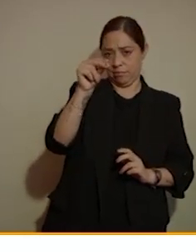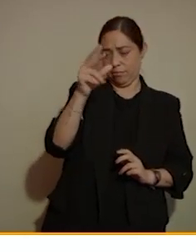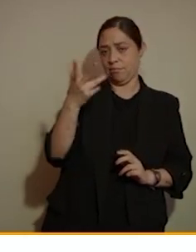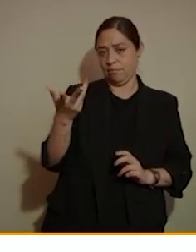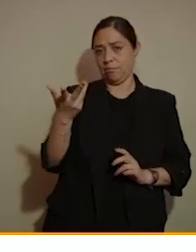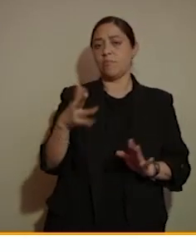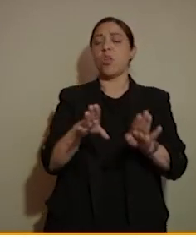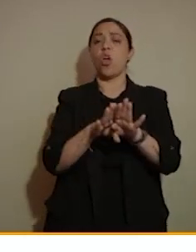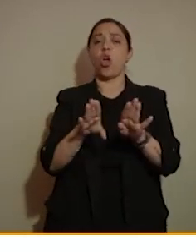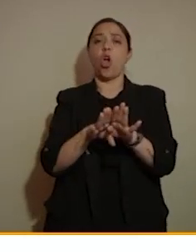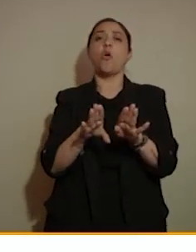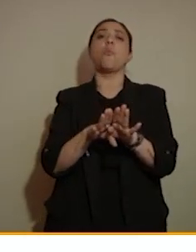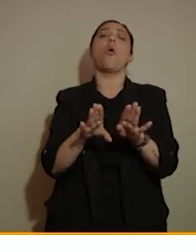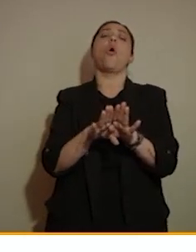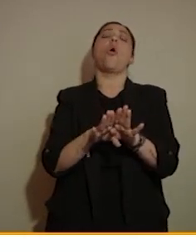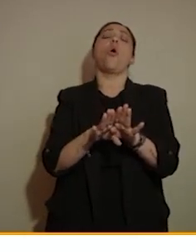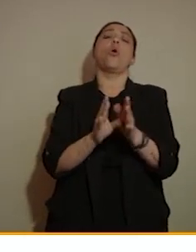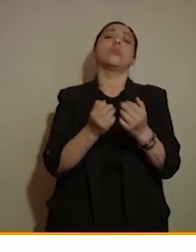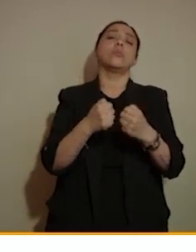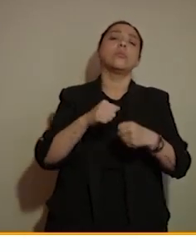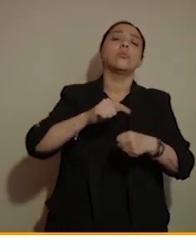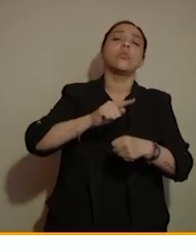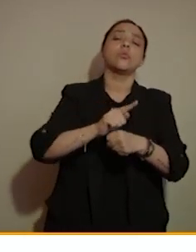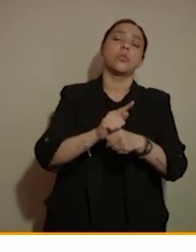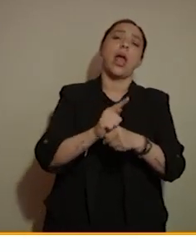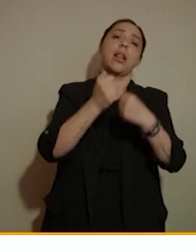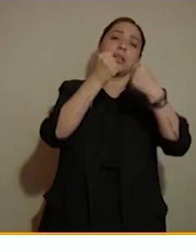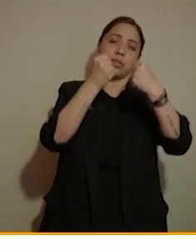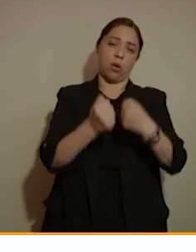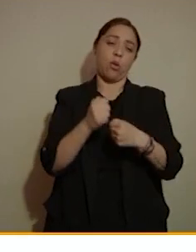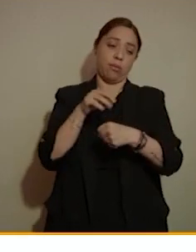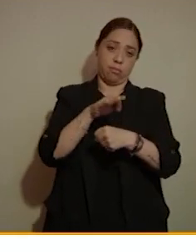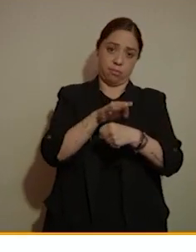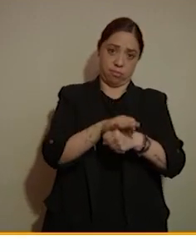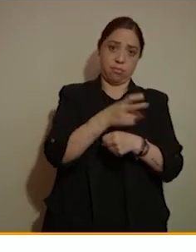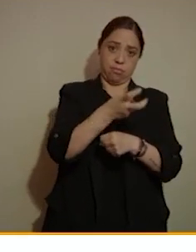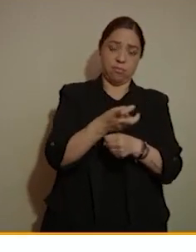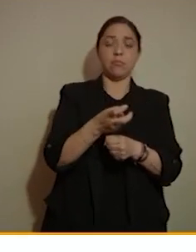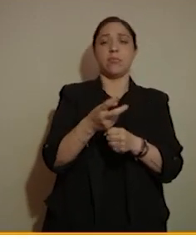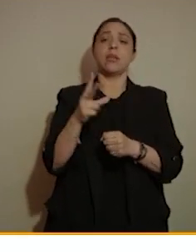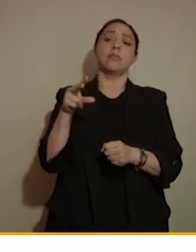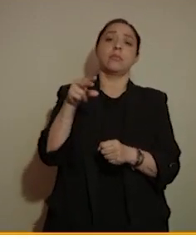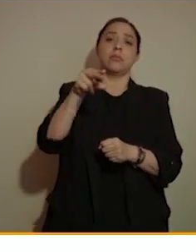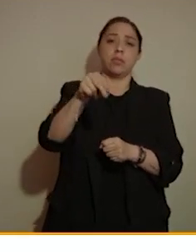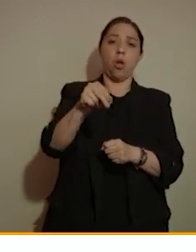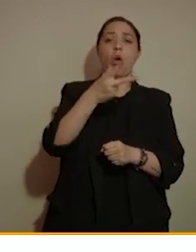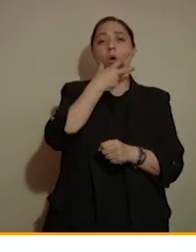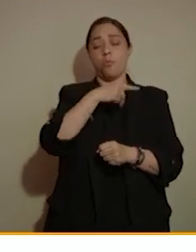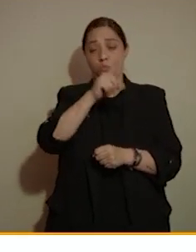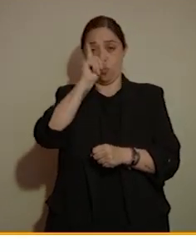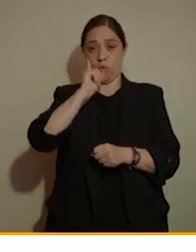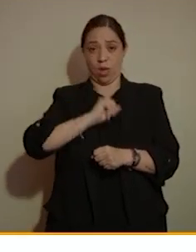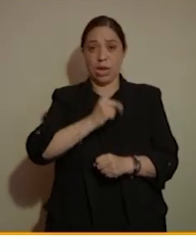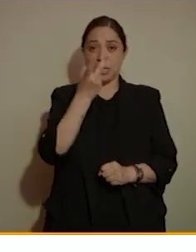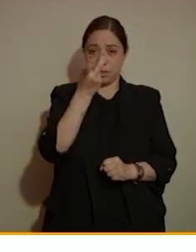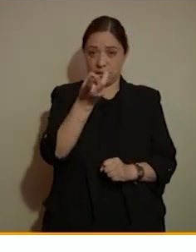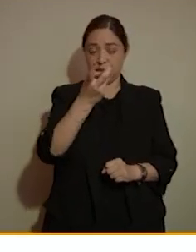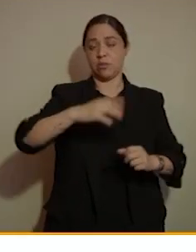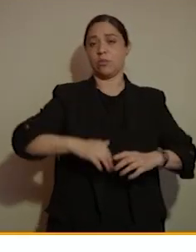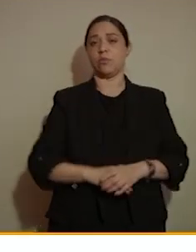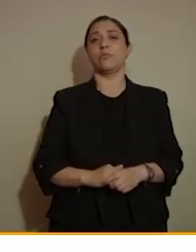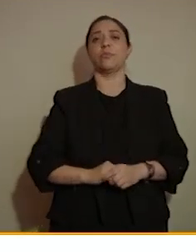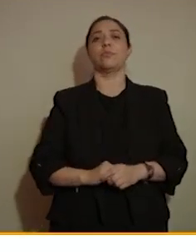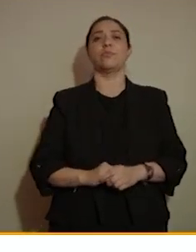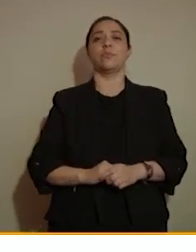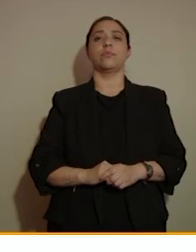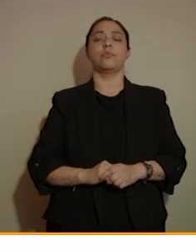de acceso a la seguridad social de nuestros empleados, de nuestras empleadas, pues no podemos